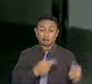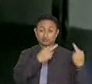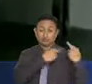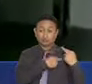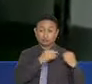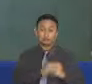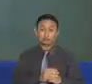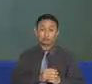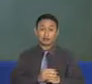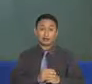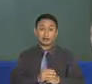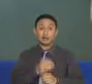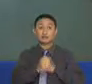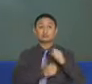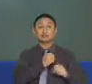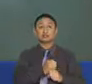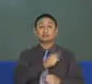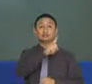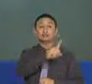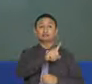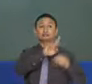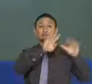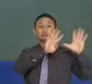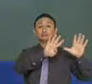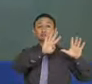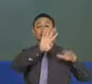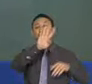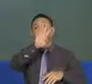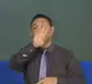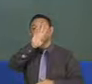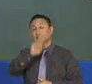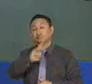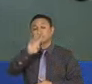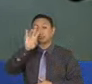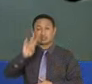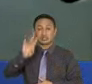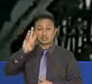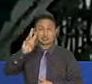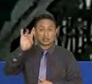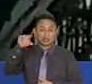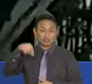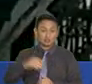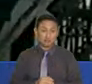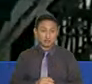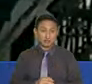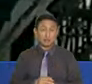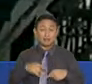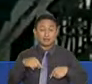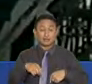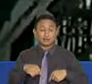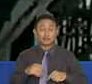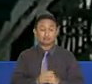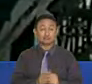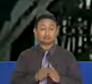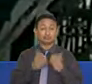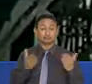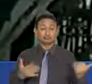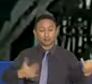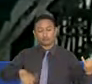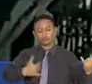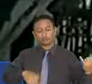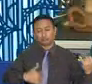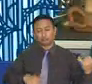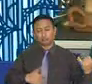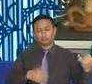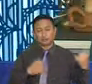años 67 68 y previamente 645 con la reconstitución o la imposición